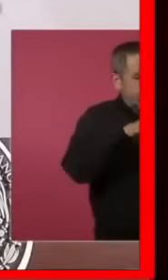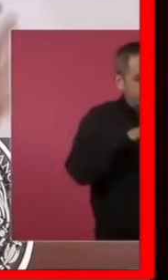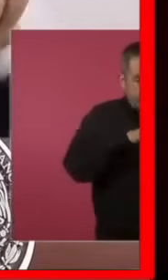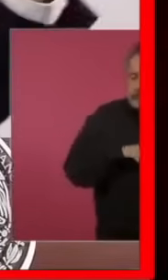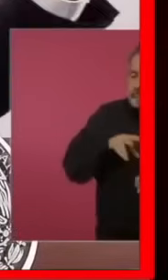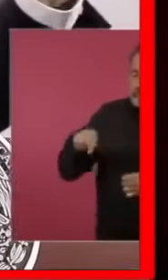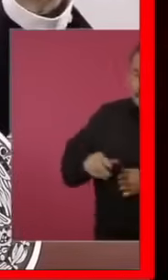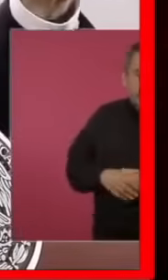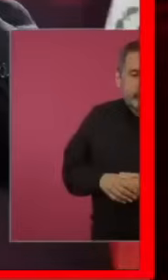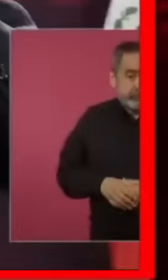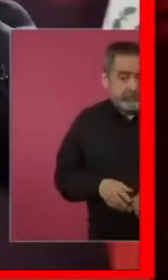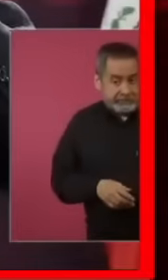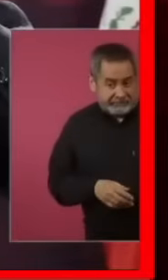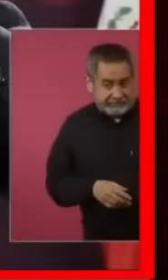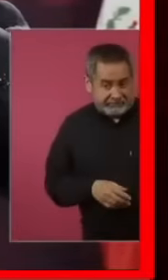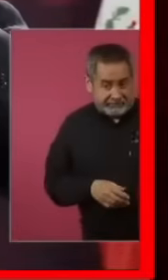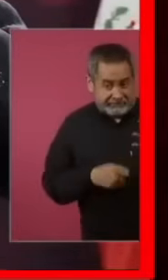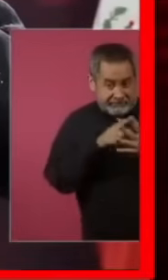Con 4